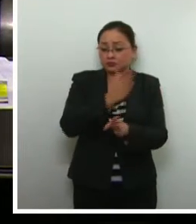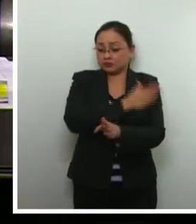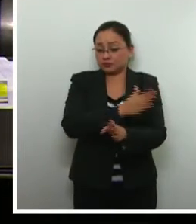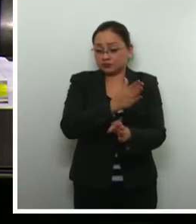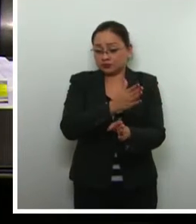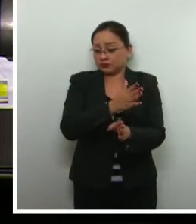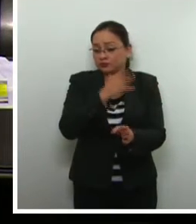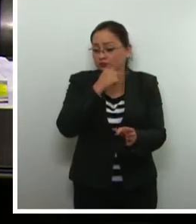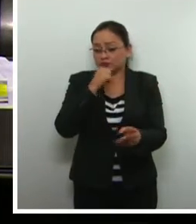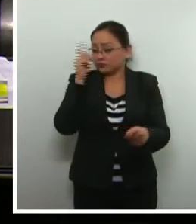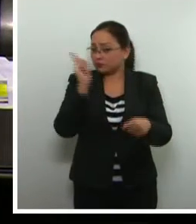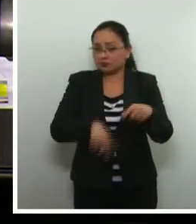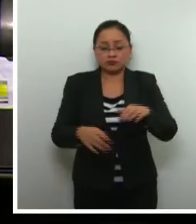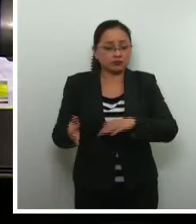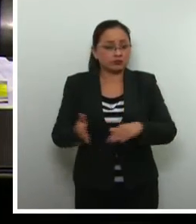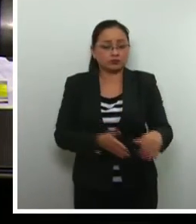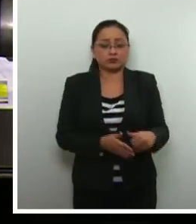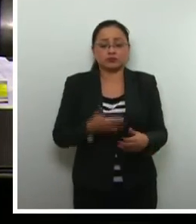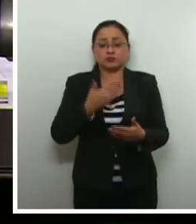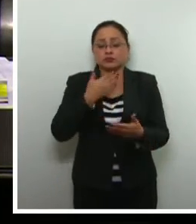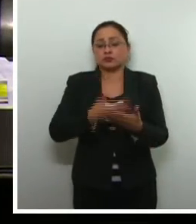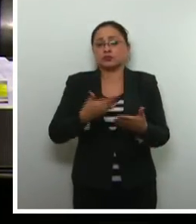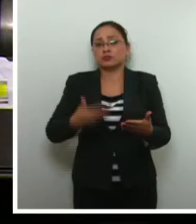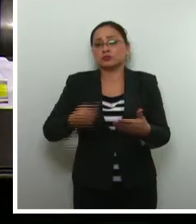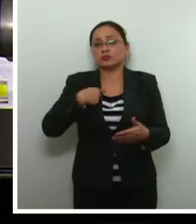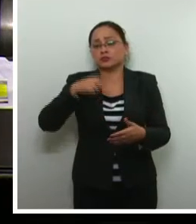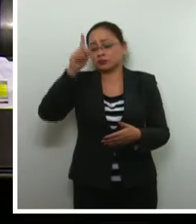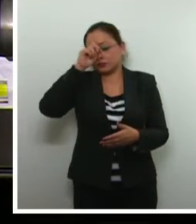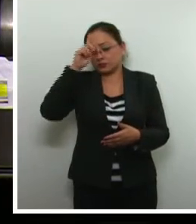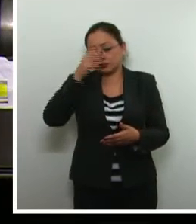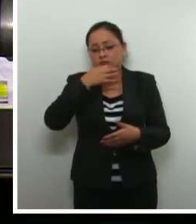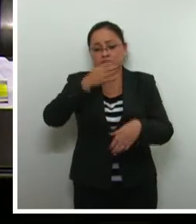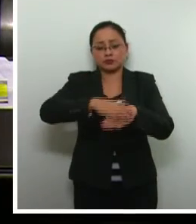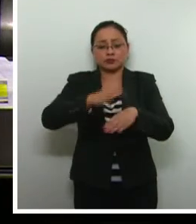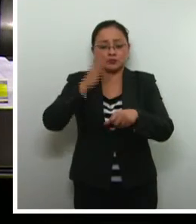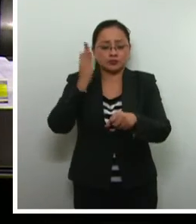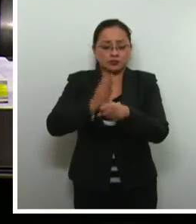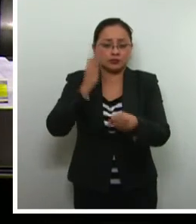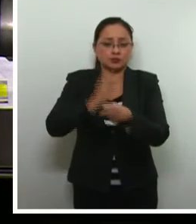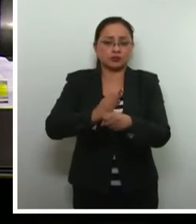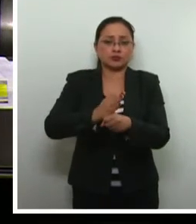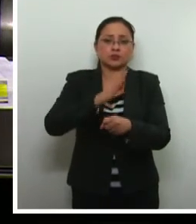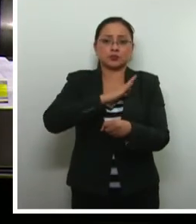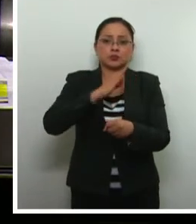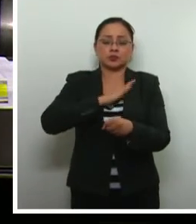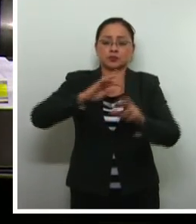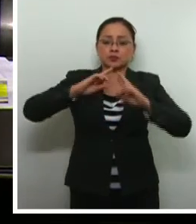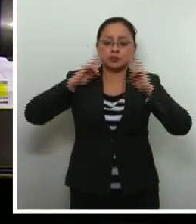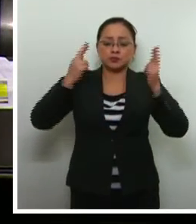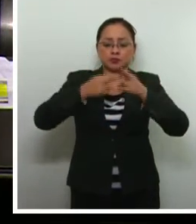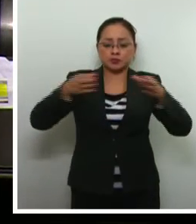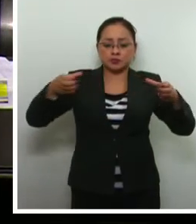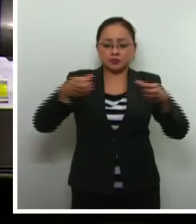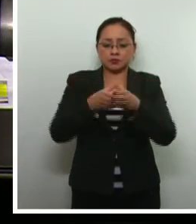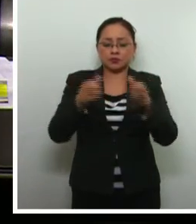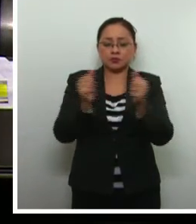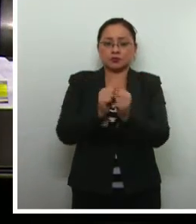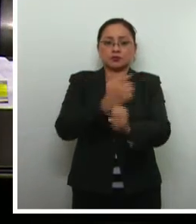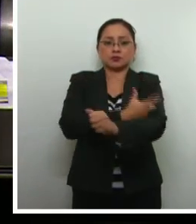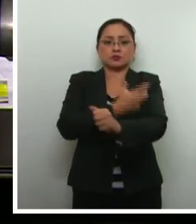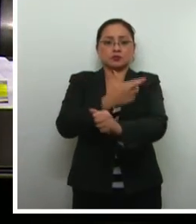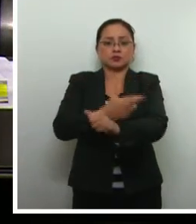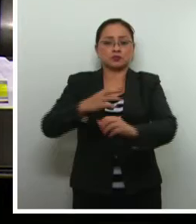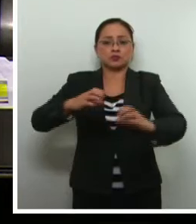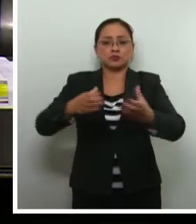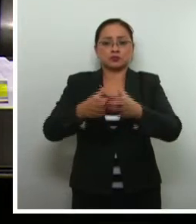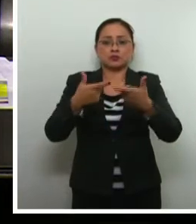realizaron. Yo les voy a sugerir en este momento que podamos hacer una reunión con los